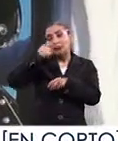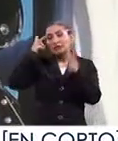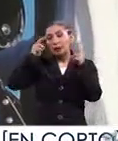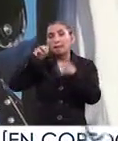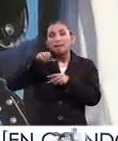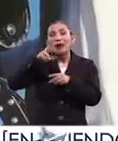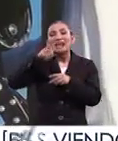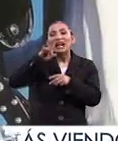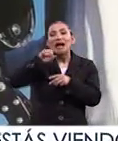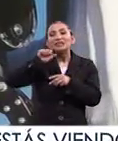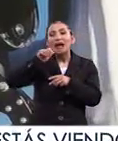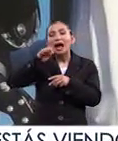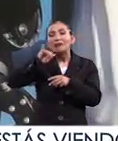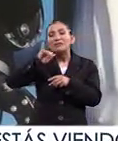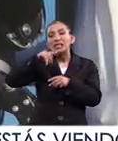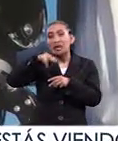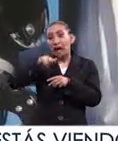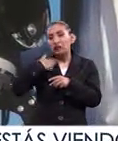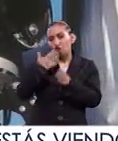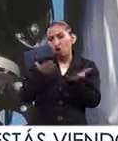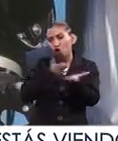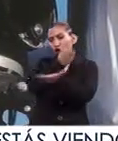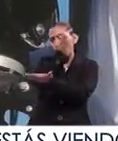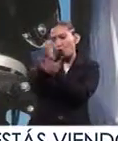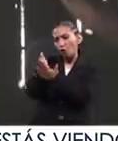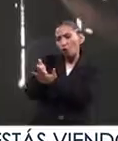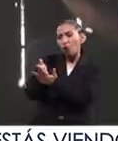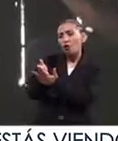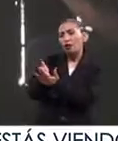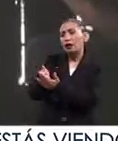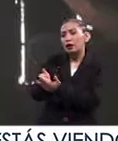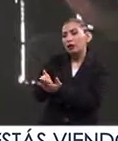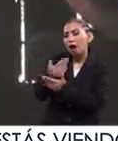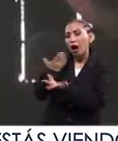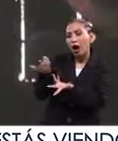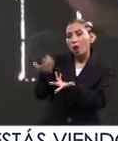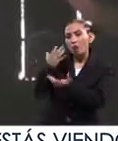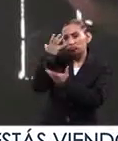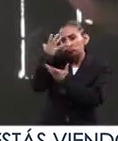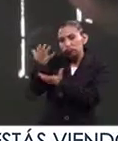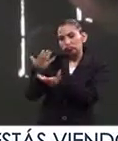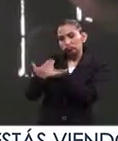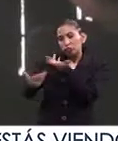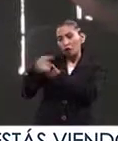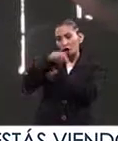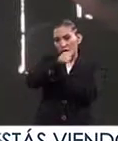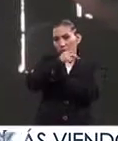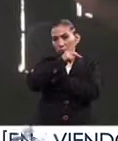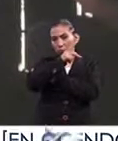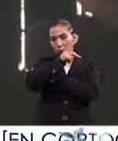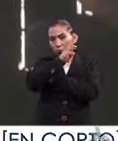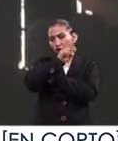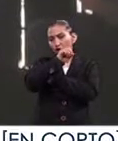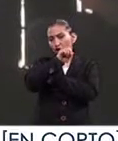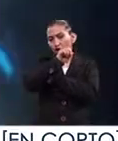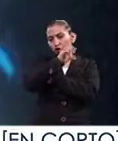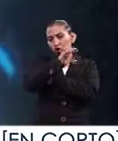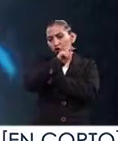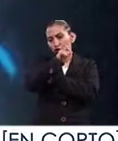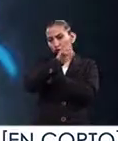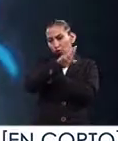Sabina, y ahí yo de alguna manera formalicé junto con un productor, bueno, que